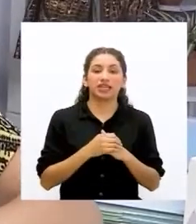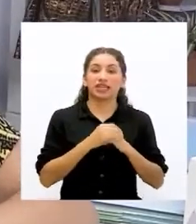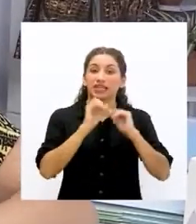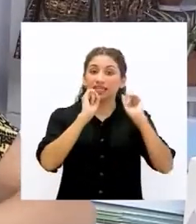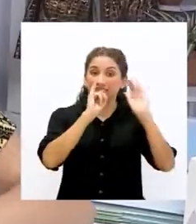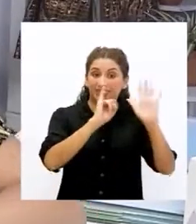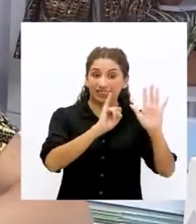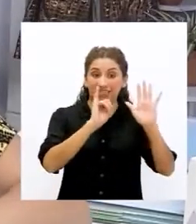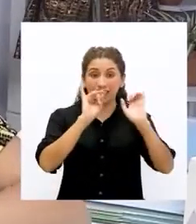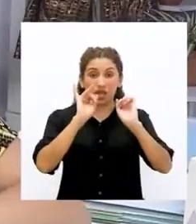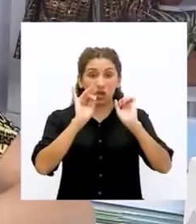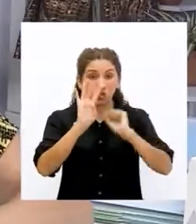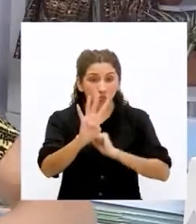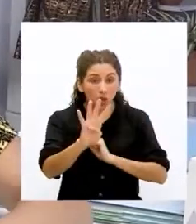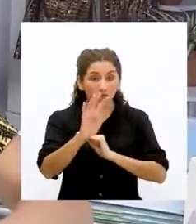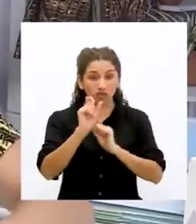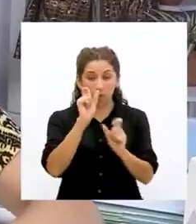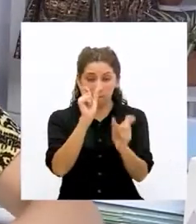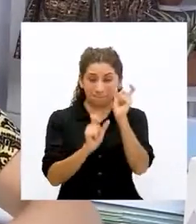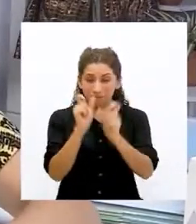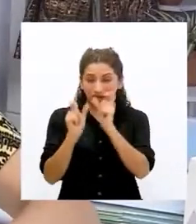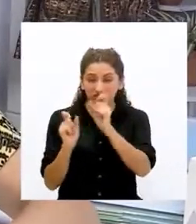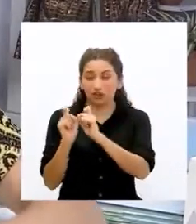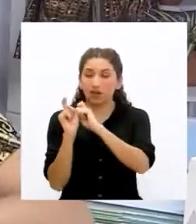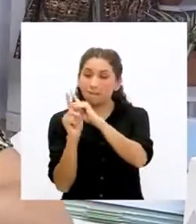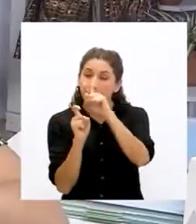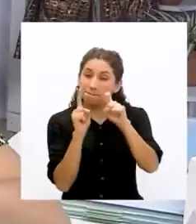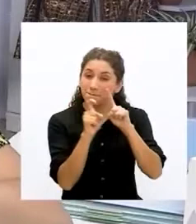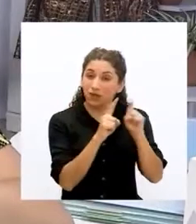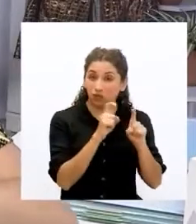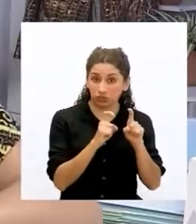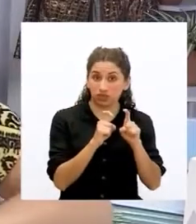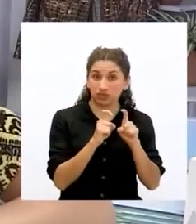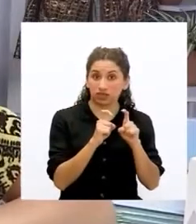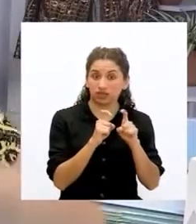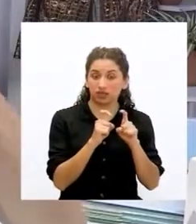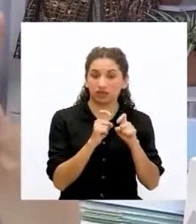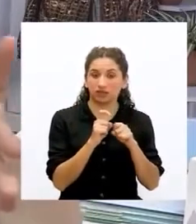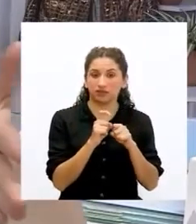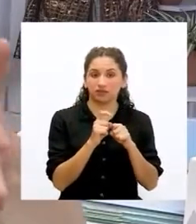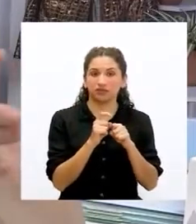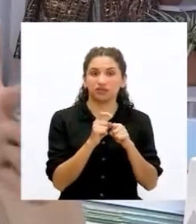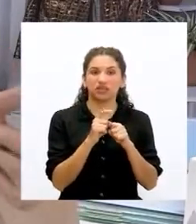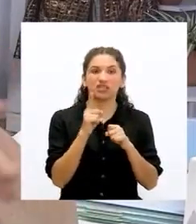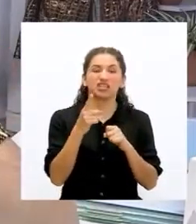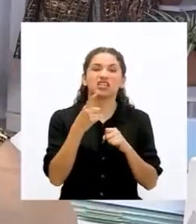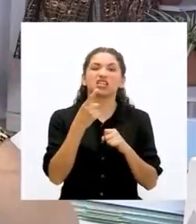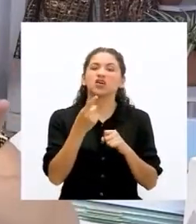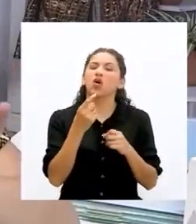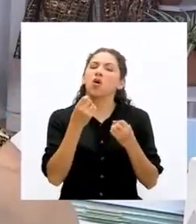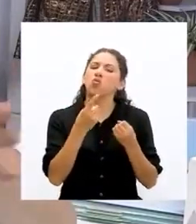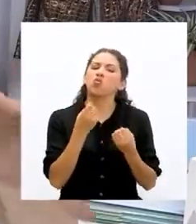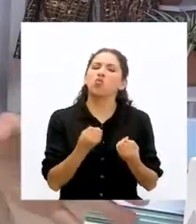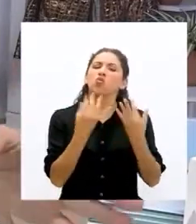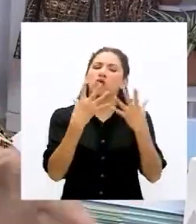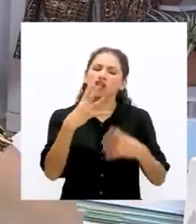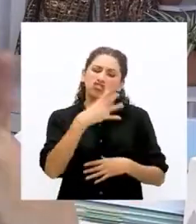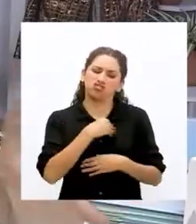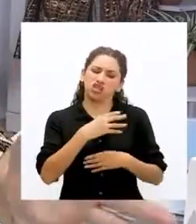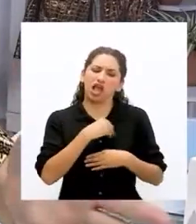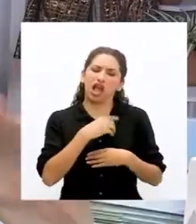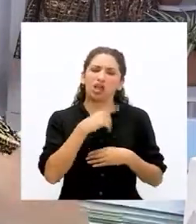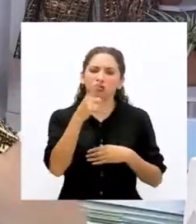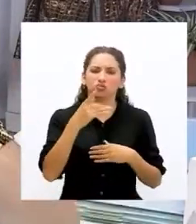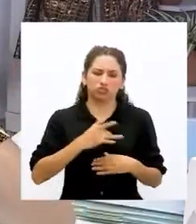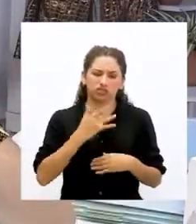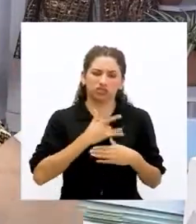64 personas encuestadas a quienes se les preguntó ¿a qué edad te sentiste discriminada o discriminado por